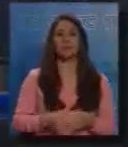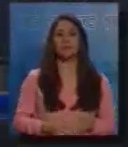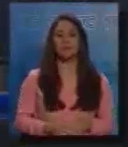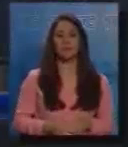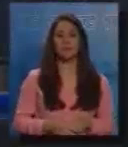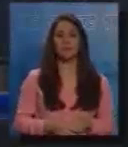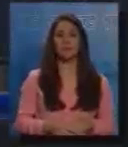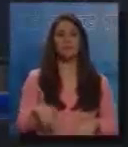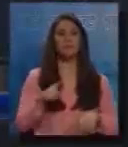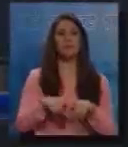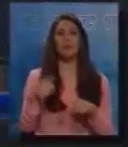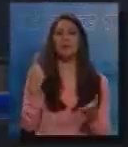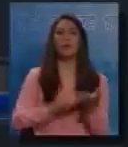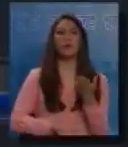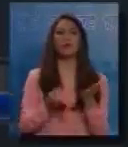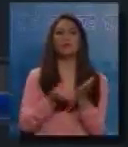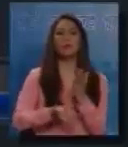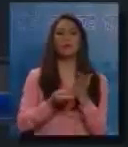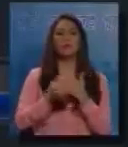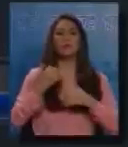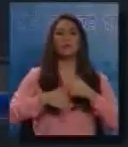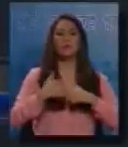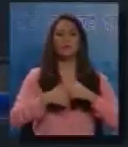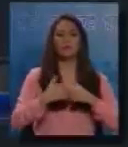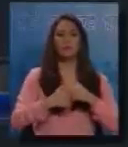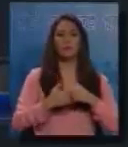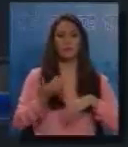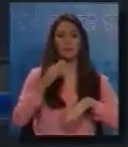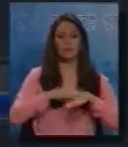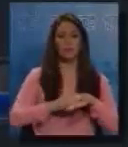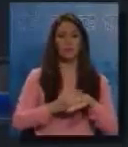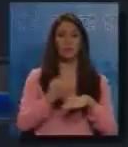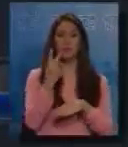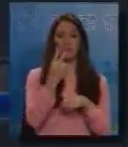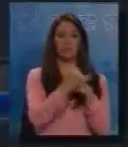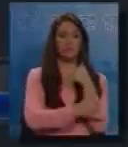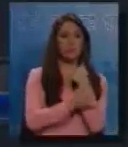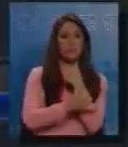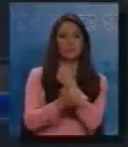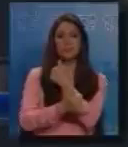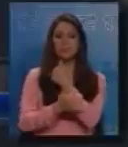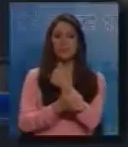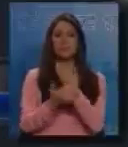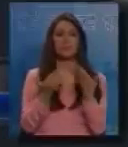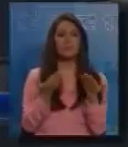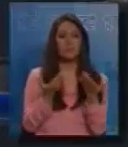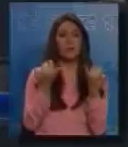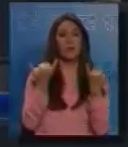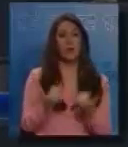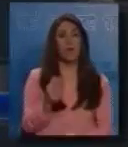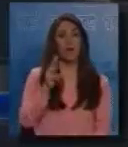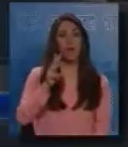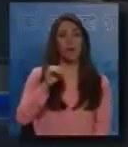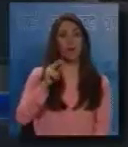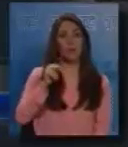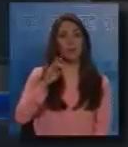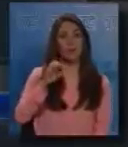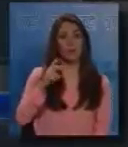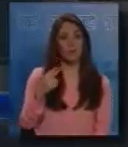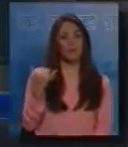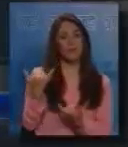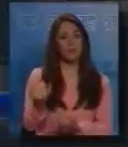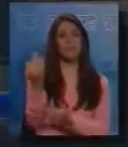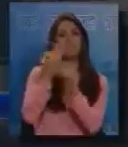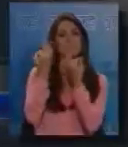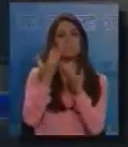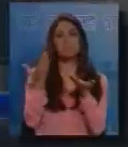qué originó este impasse entre los dos países? Nuestro compañero Winter Velázquez nos ha preparado un informe